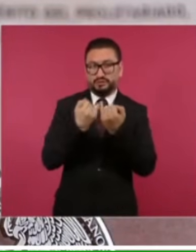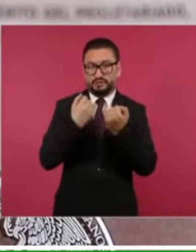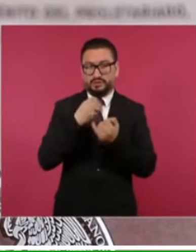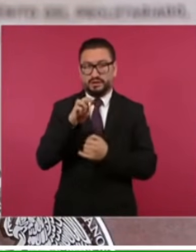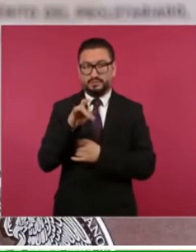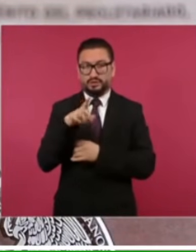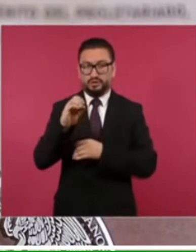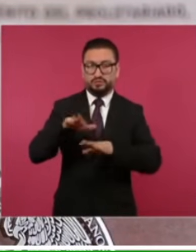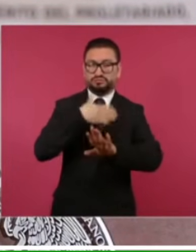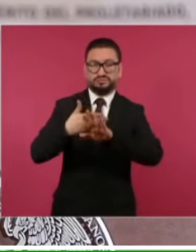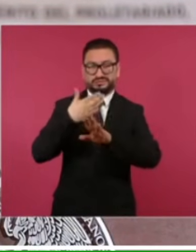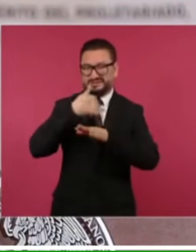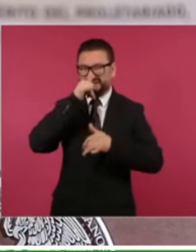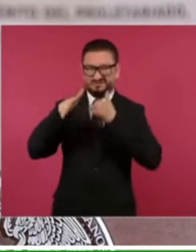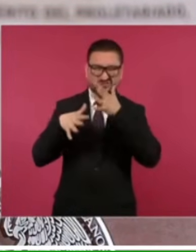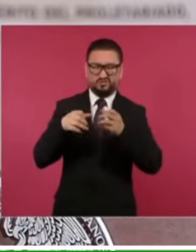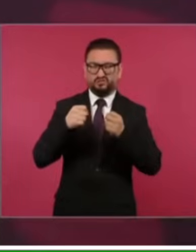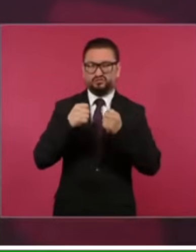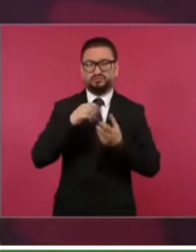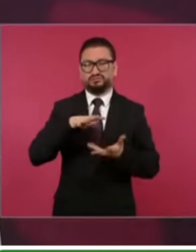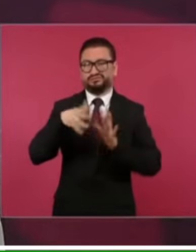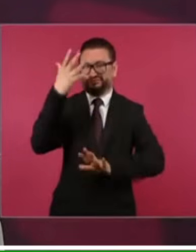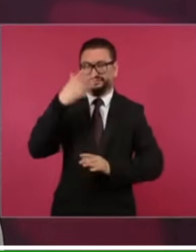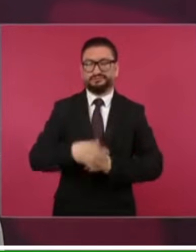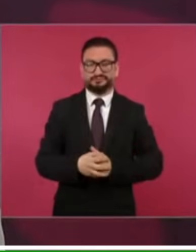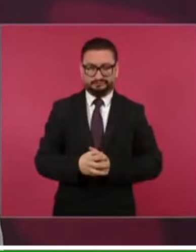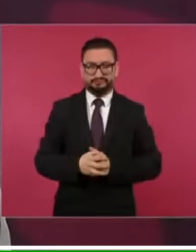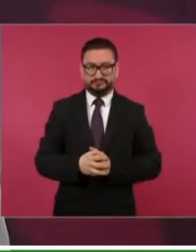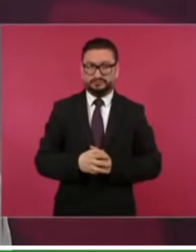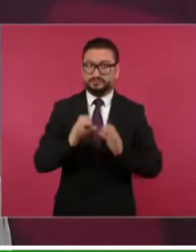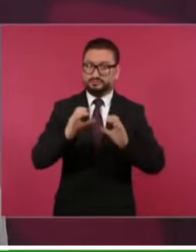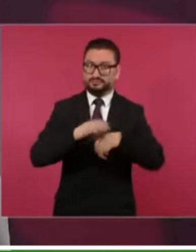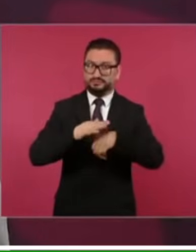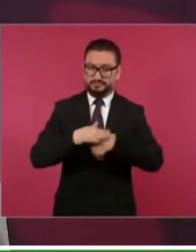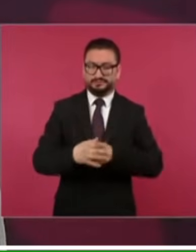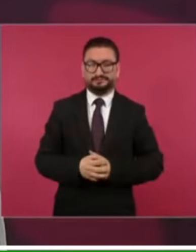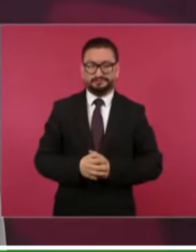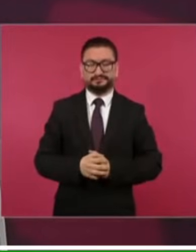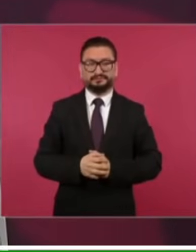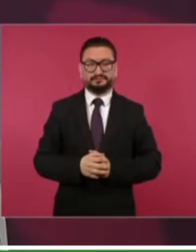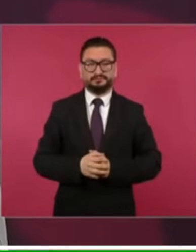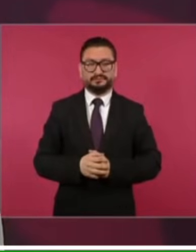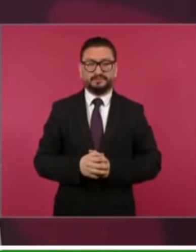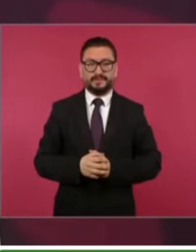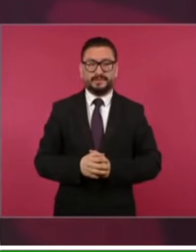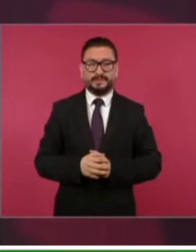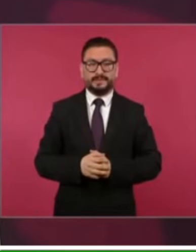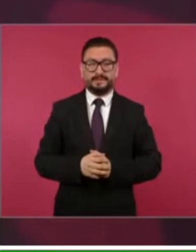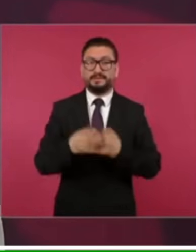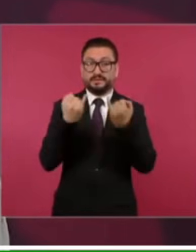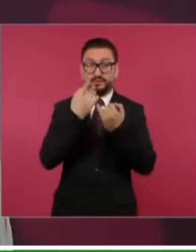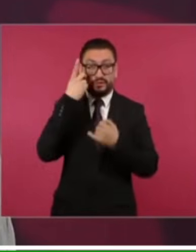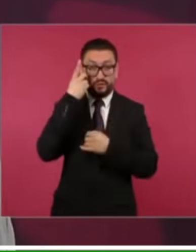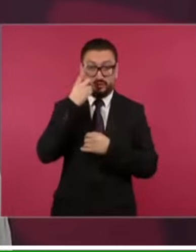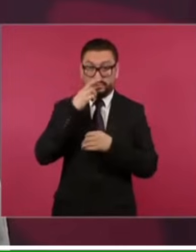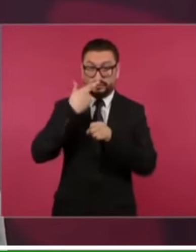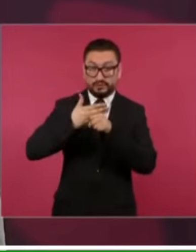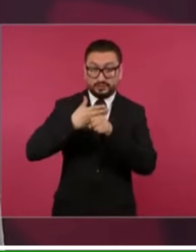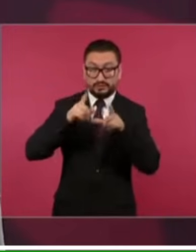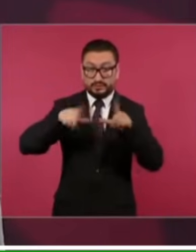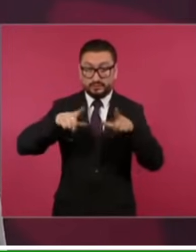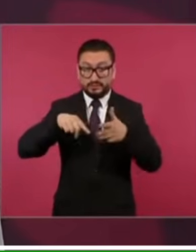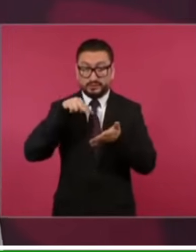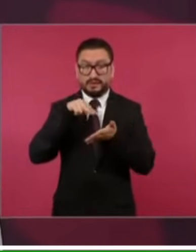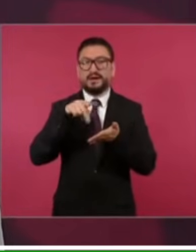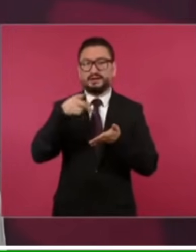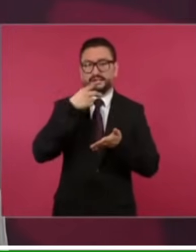con contenido bastante agresivo y violento. Ojo ahí, meta. Así, como en el dominio de descargo de responsabilidad de esta